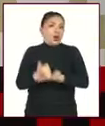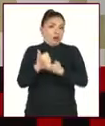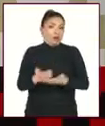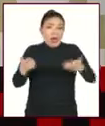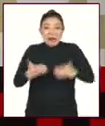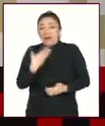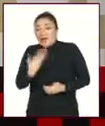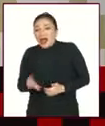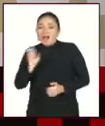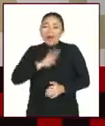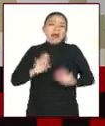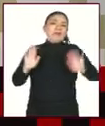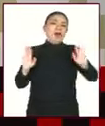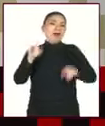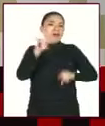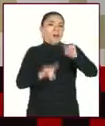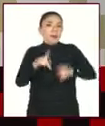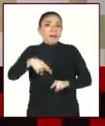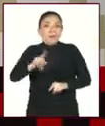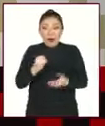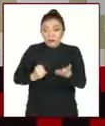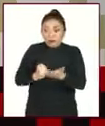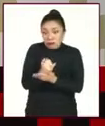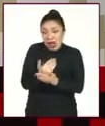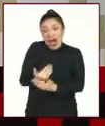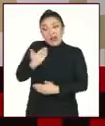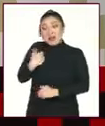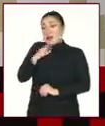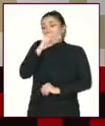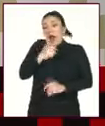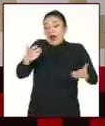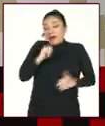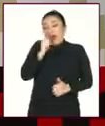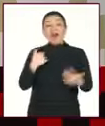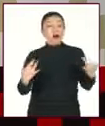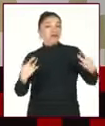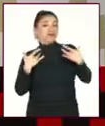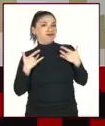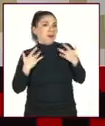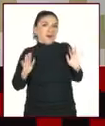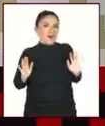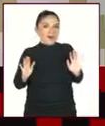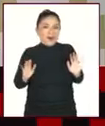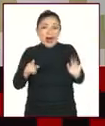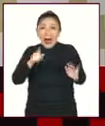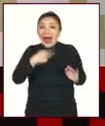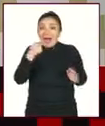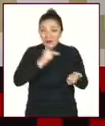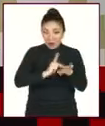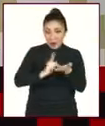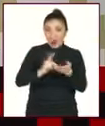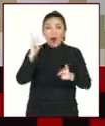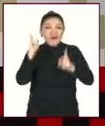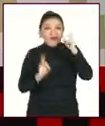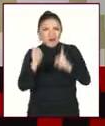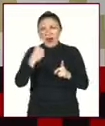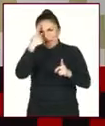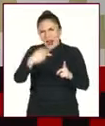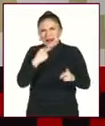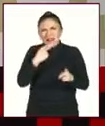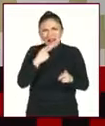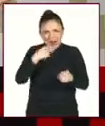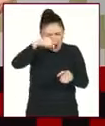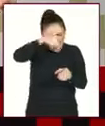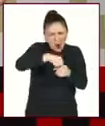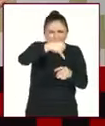o no, pero bueno, eso no lo podemos definir antes de no actuar, ¿no? Sí. Y si tenían duda con la pluma, para qué servía la tapa y por qué estaba el